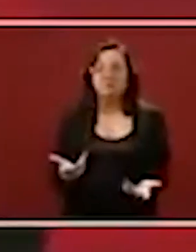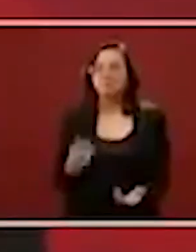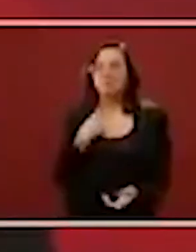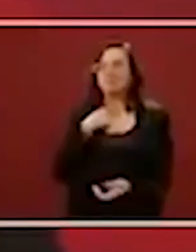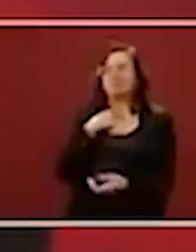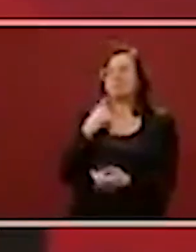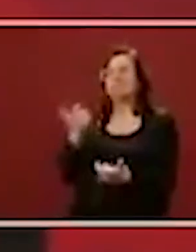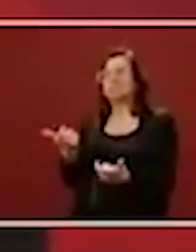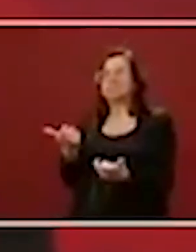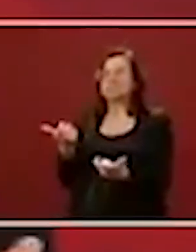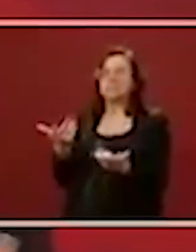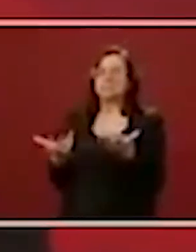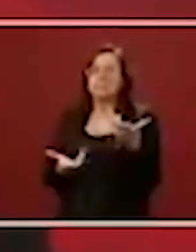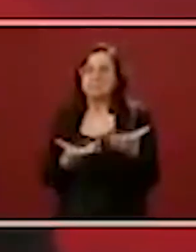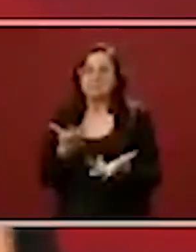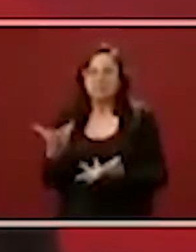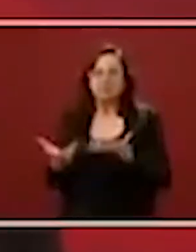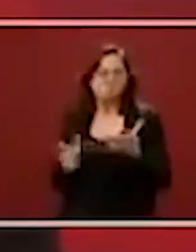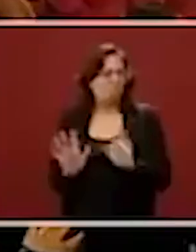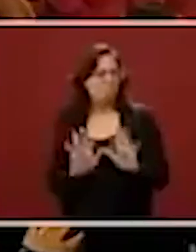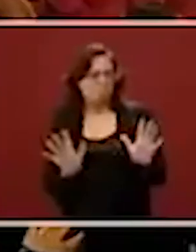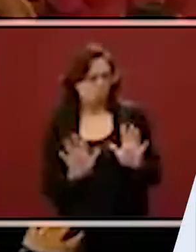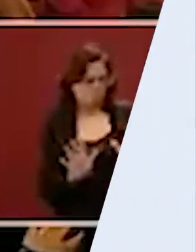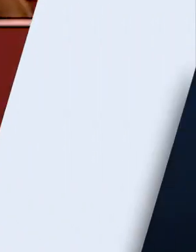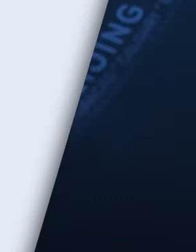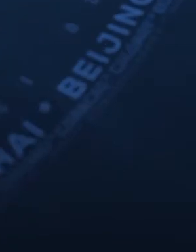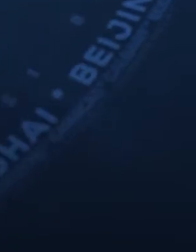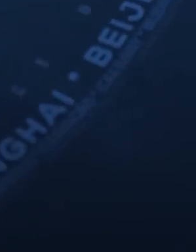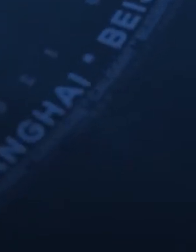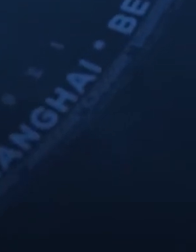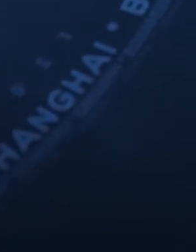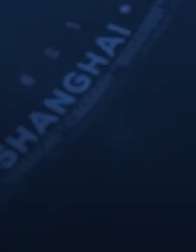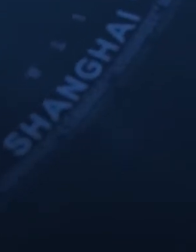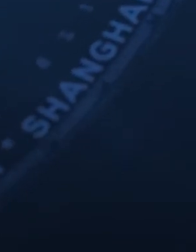455 mil 581 en europa